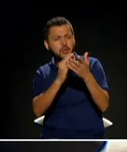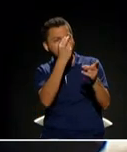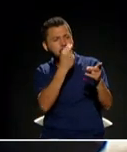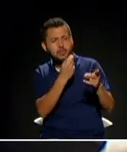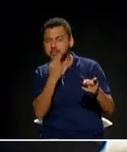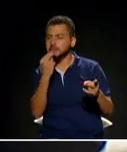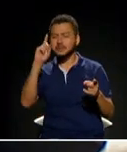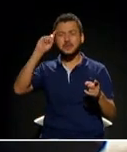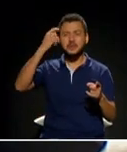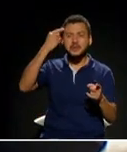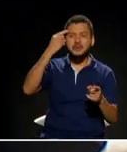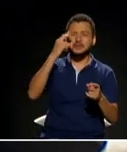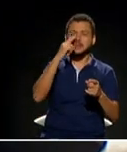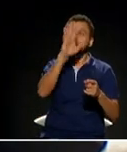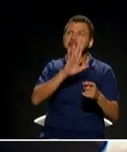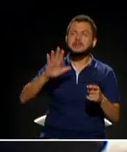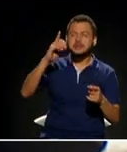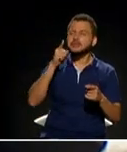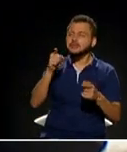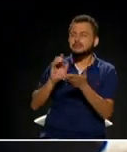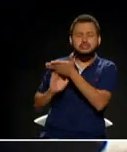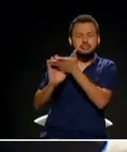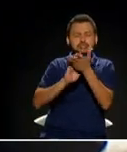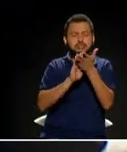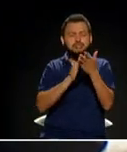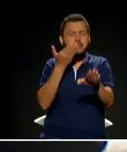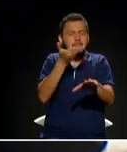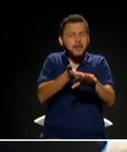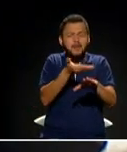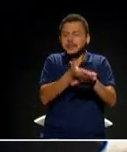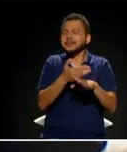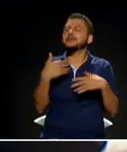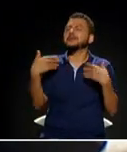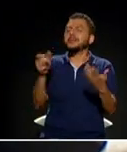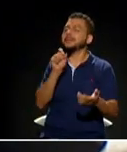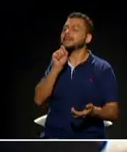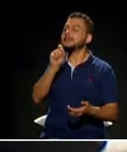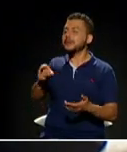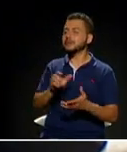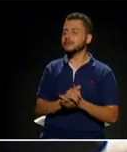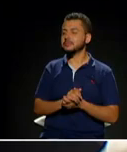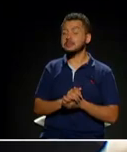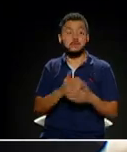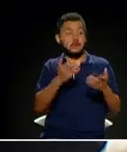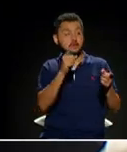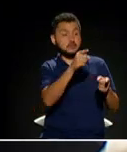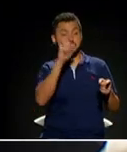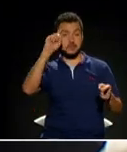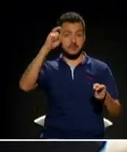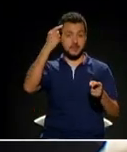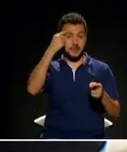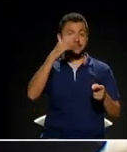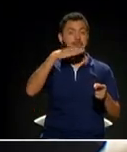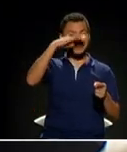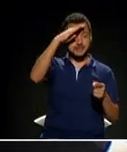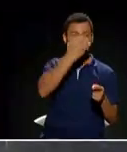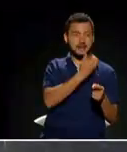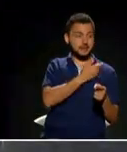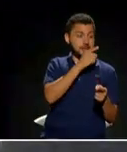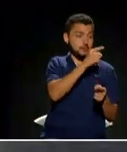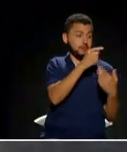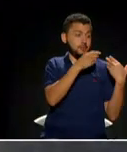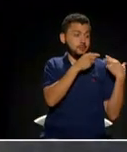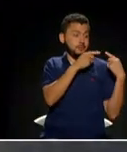este proceso de medellín en vez de dejarle esa responsabilidad al municipio como siento yo que lo quiera hacer el gobierno nacional